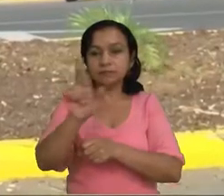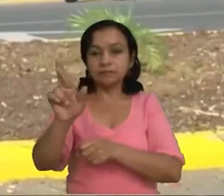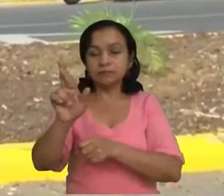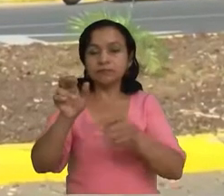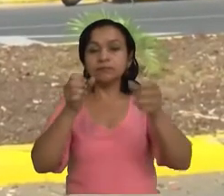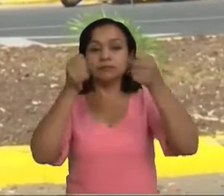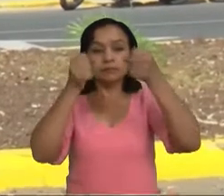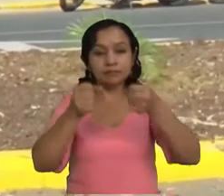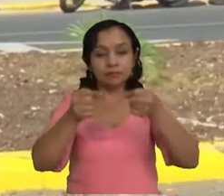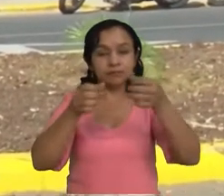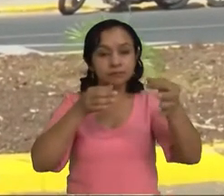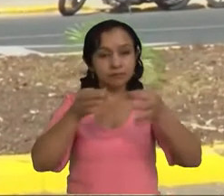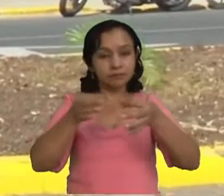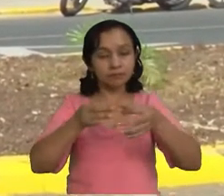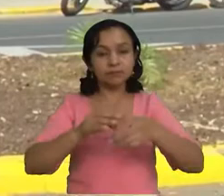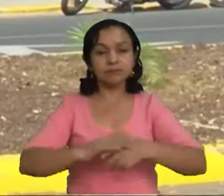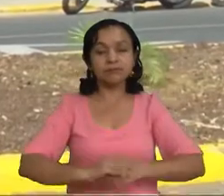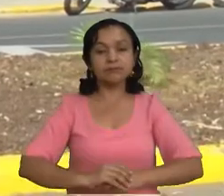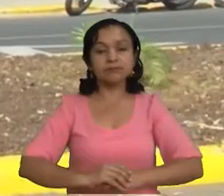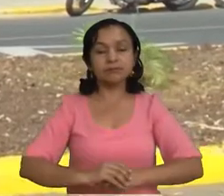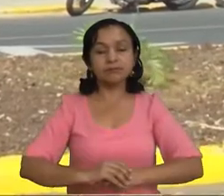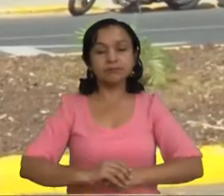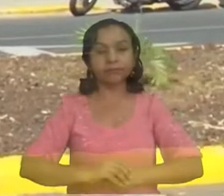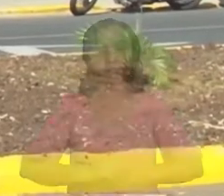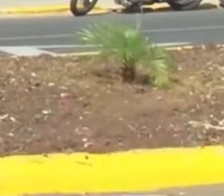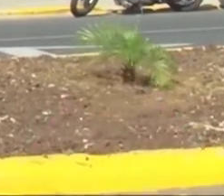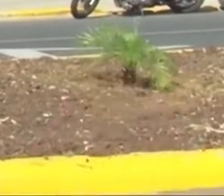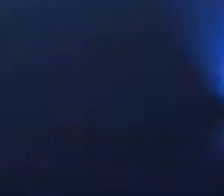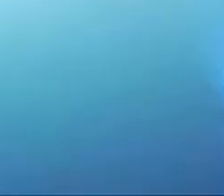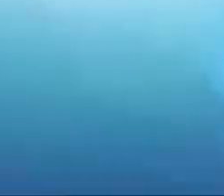les informó Elmer Marcia.